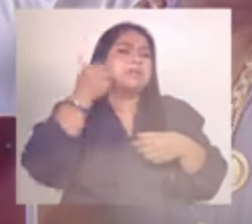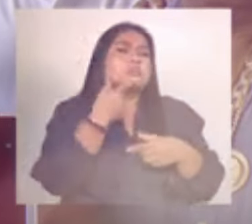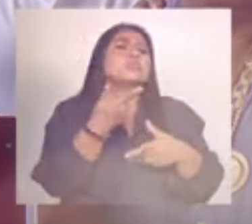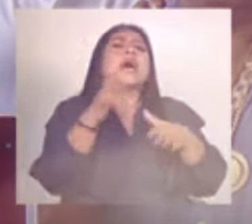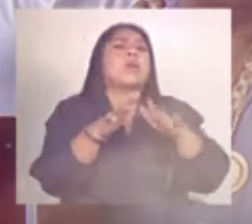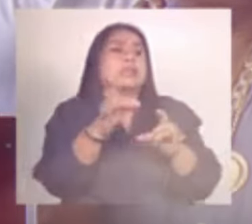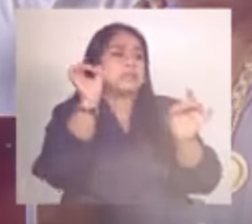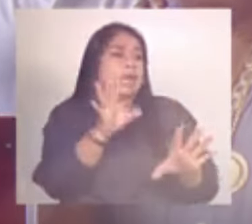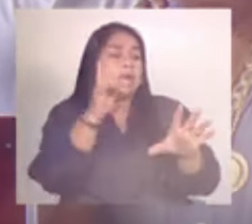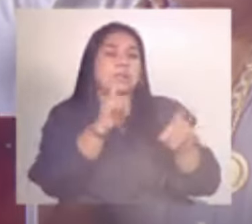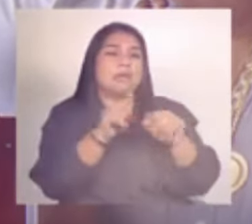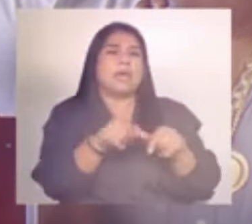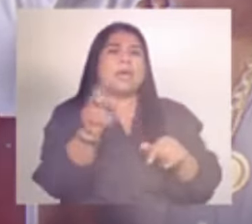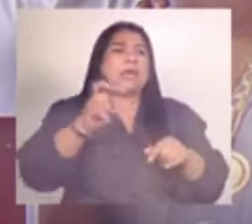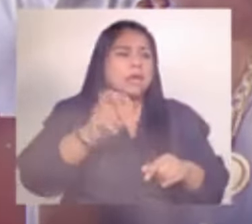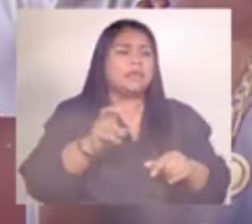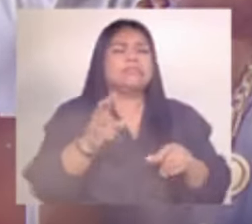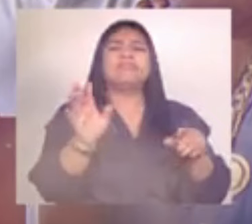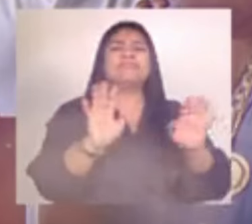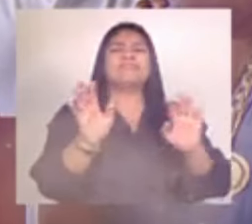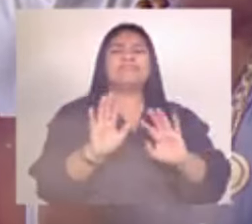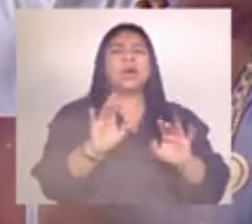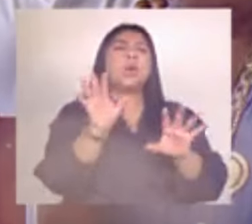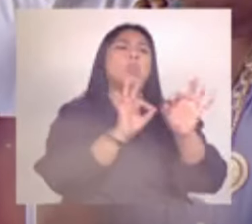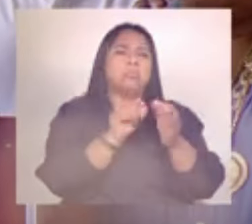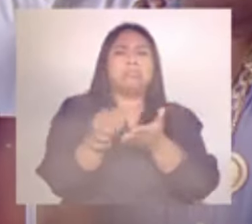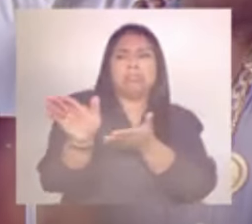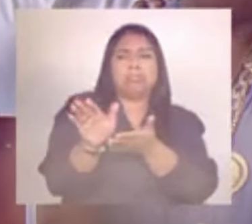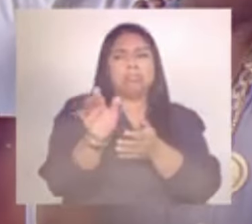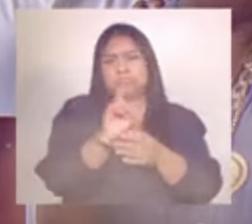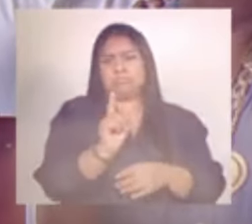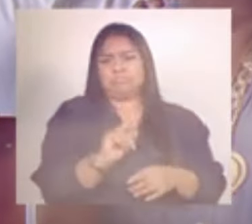ni necesaria, ni tampoco que los excluya.